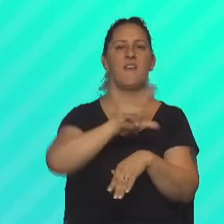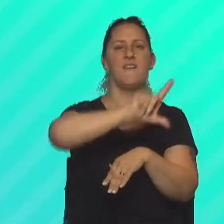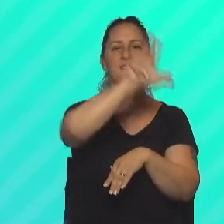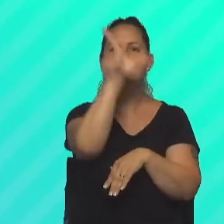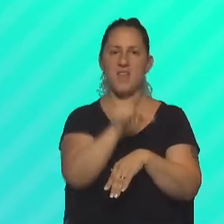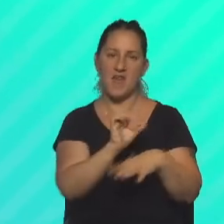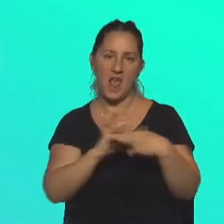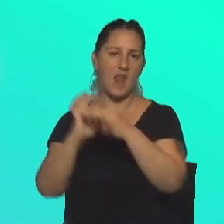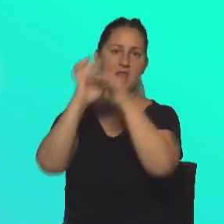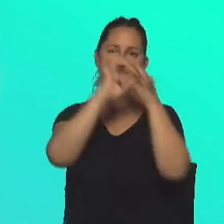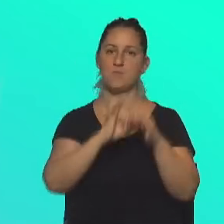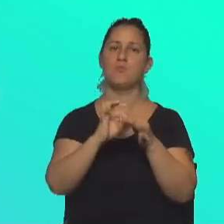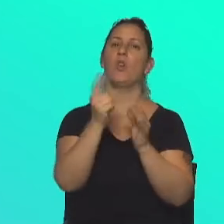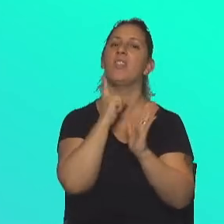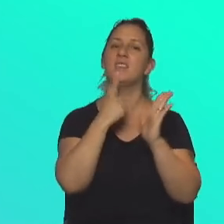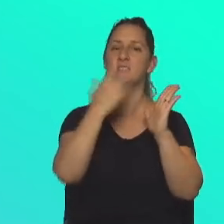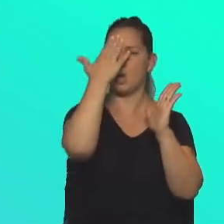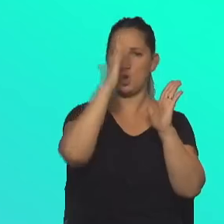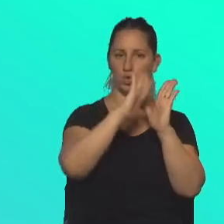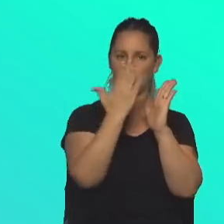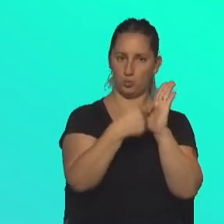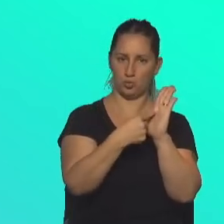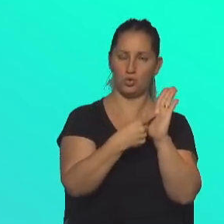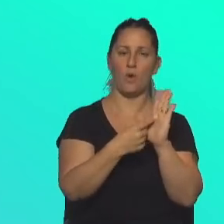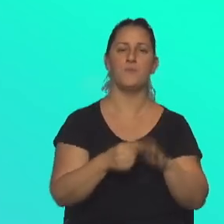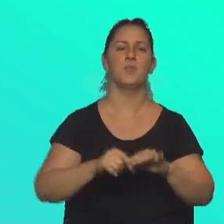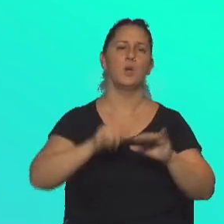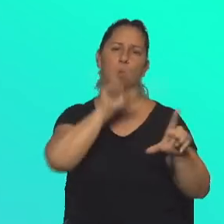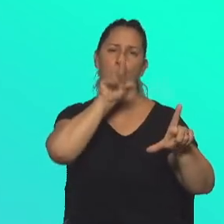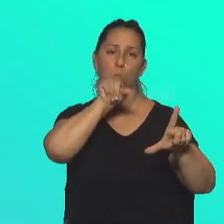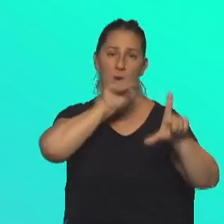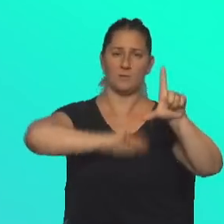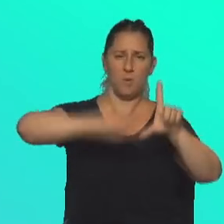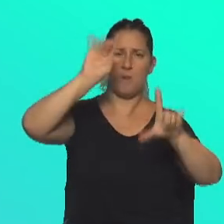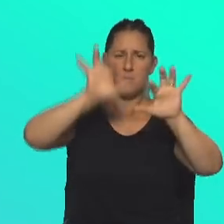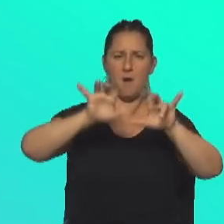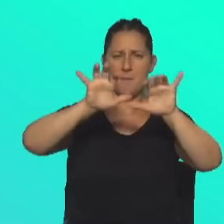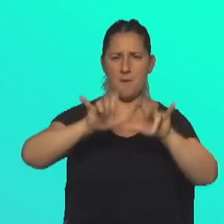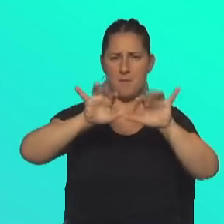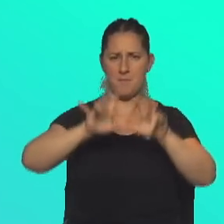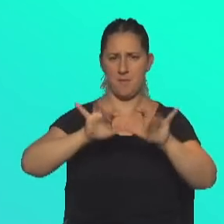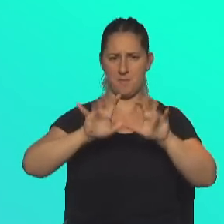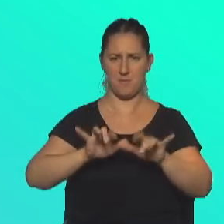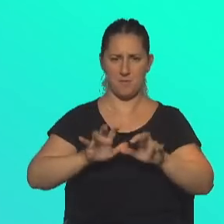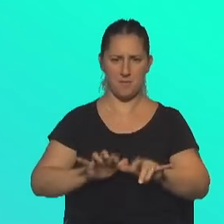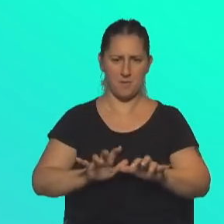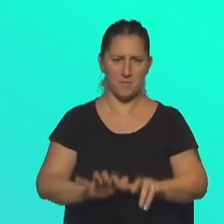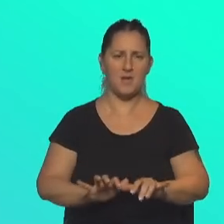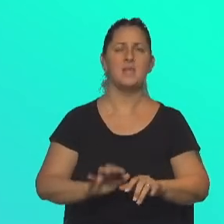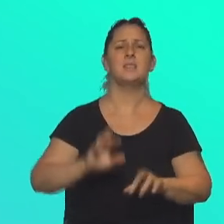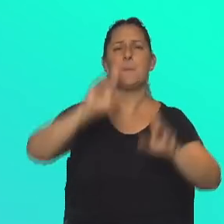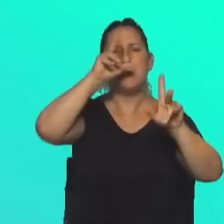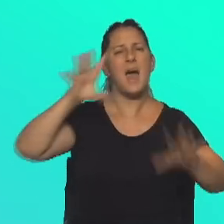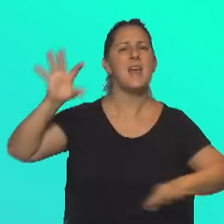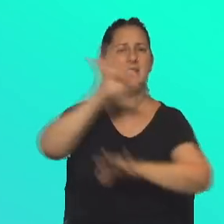federalismo en nuestra Constitución Nacional. Un extenso hilo de tweets del presidente Alberto Fernández que sigue de esta manera: las políticas públicas